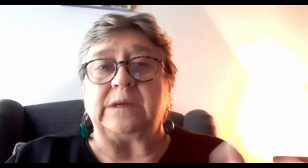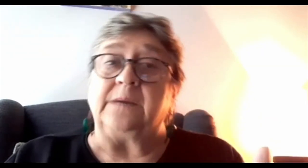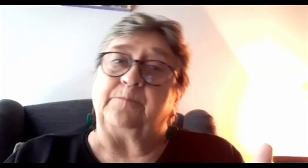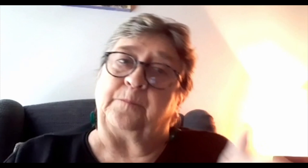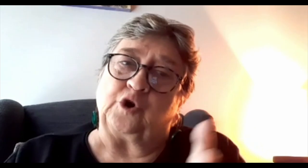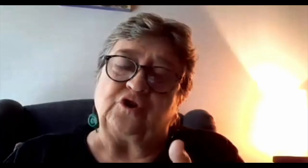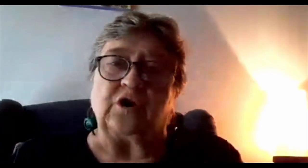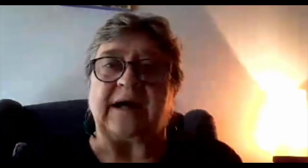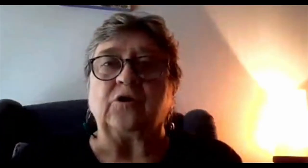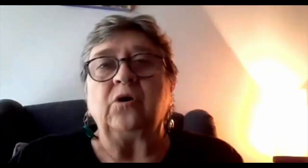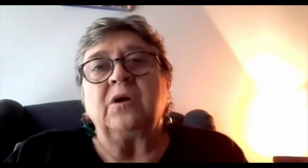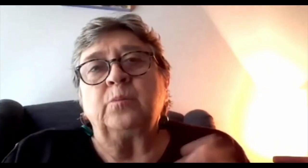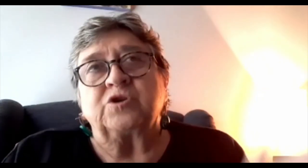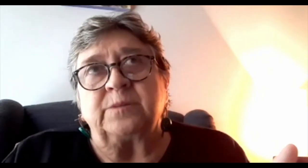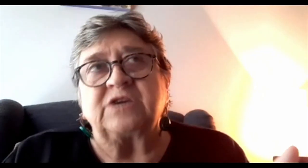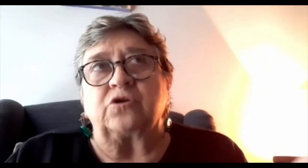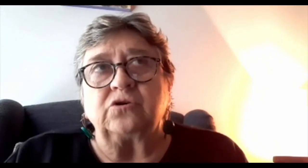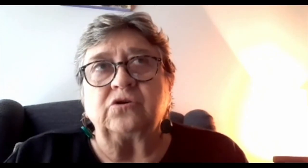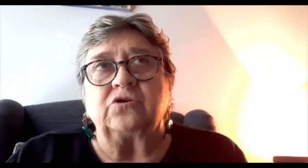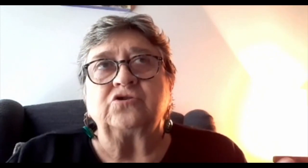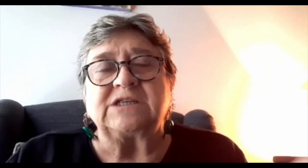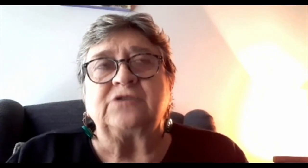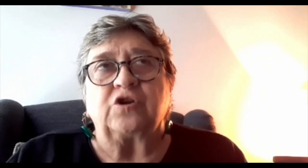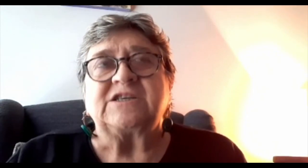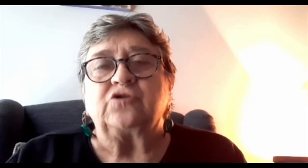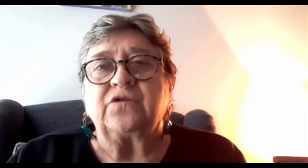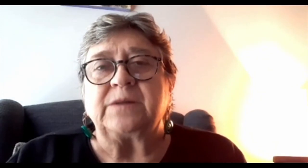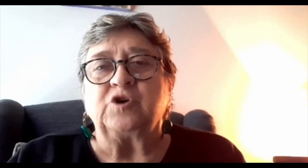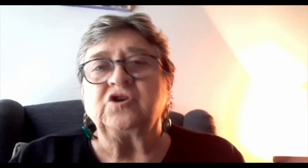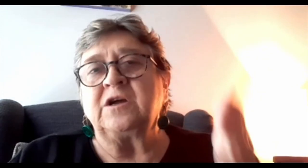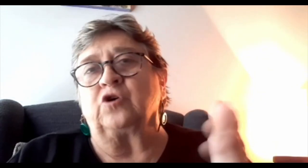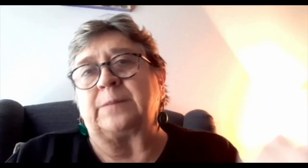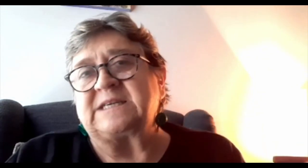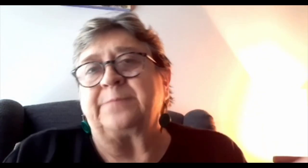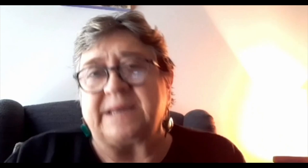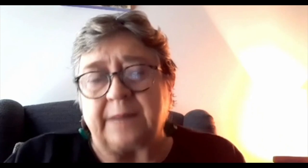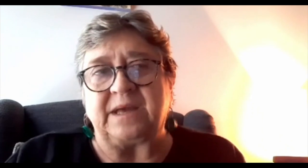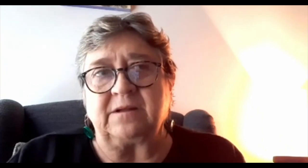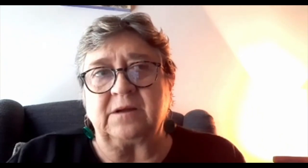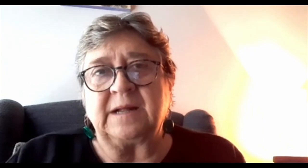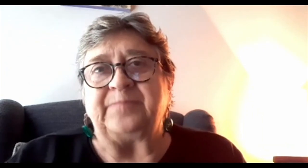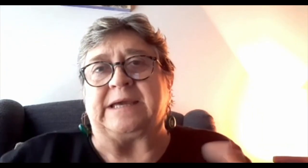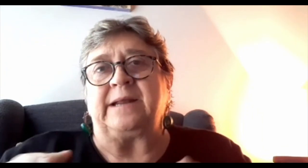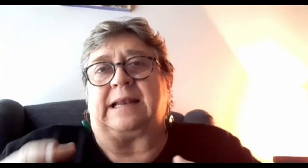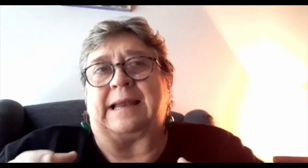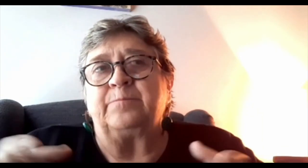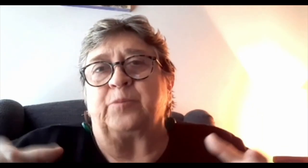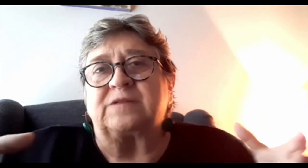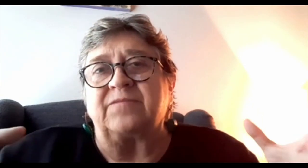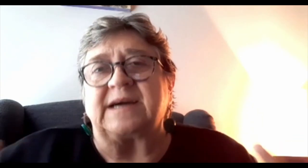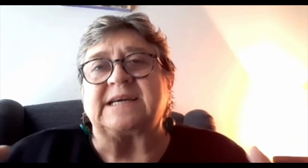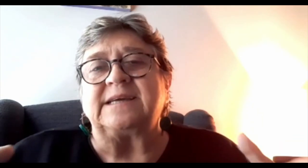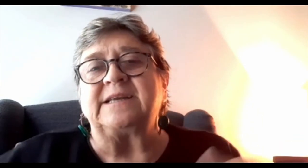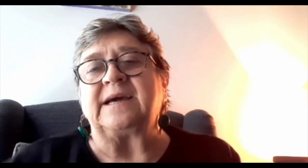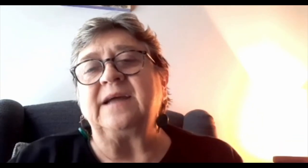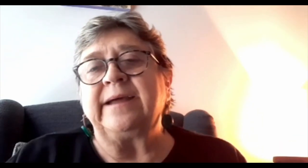lado, y por otro lado, pues hombre, todos y todas conocemos lo que pasa en Miami y la